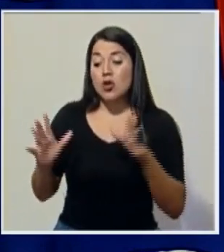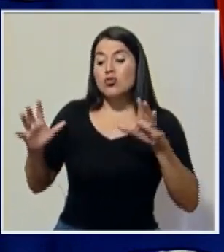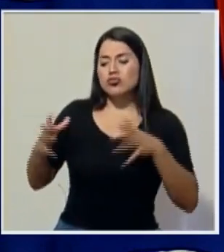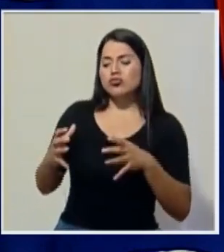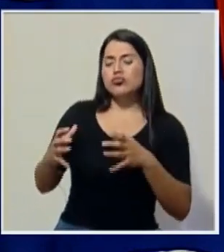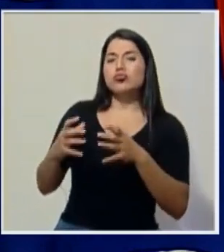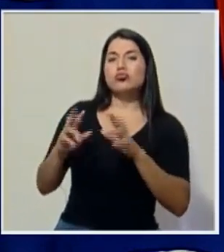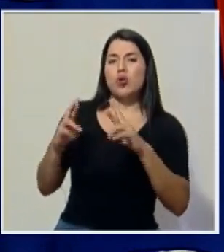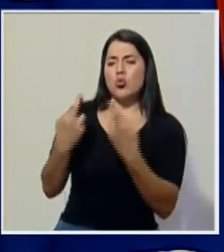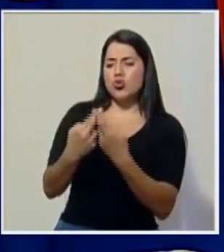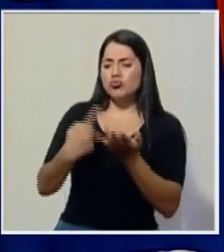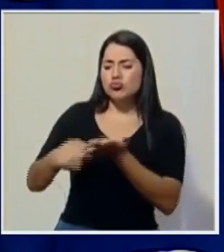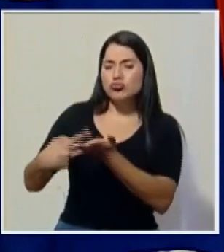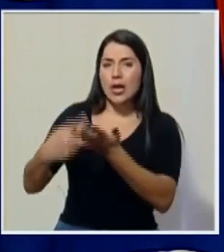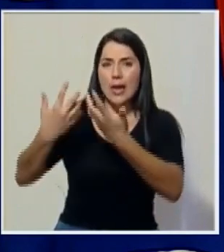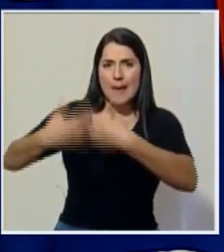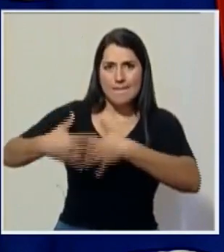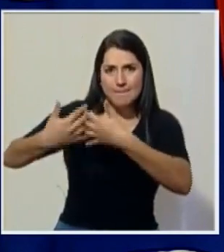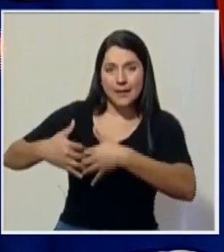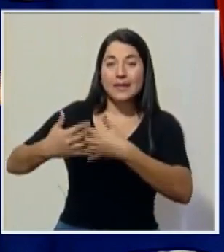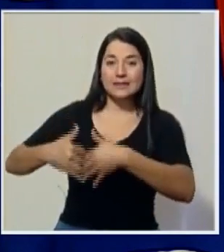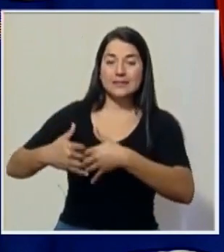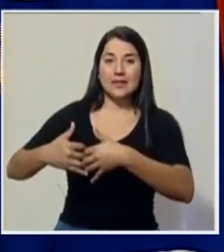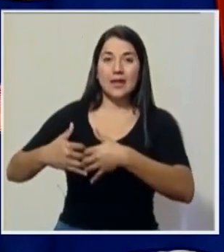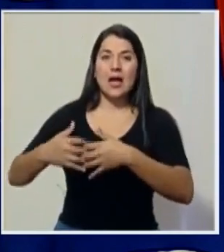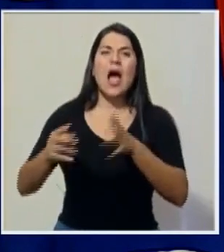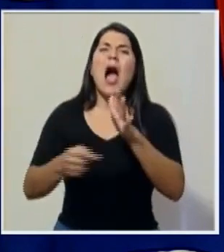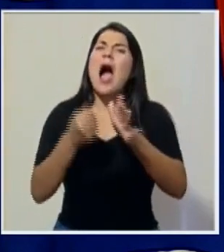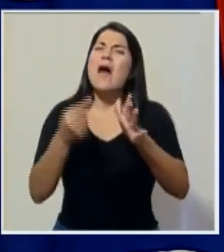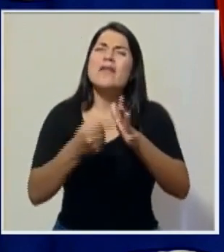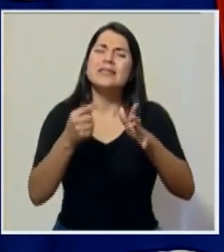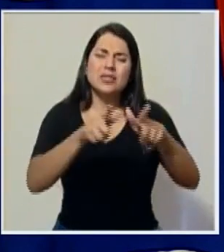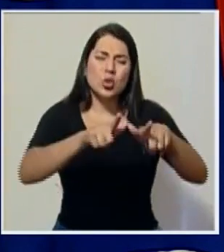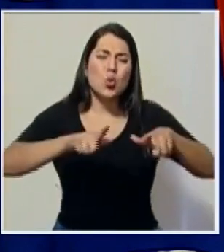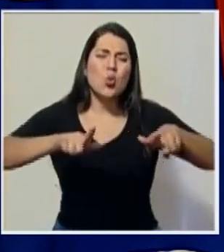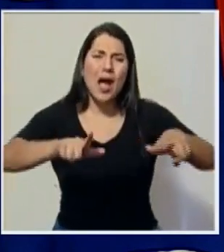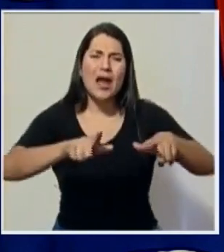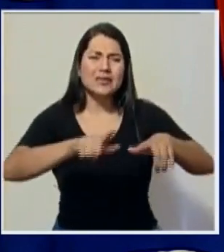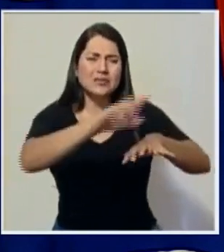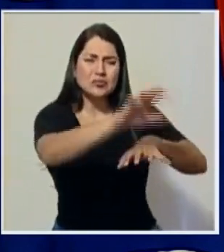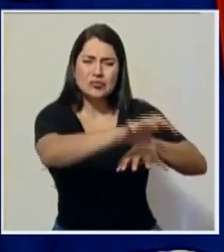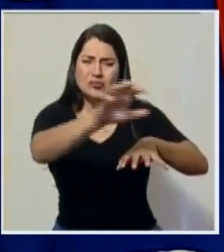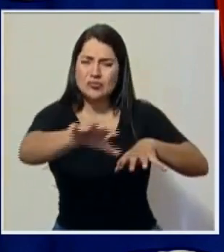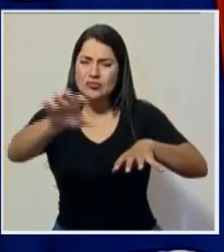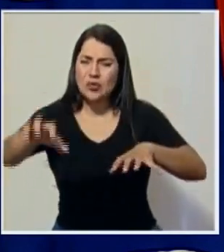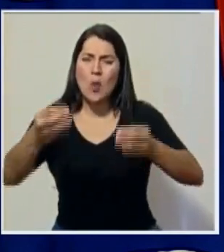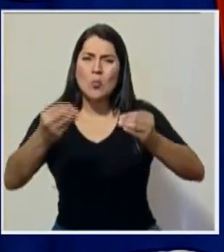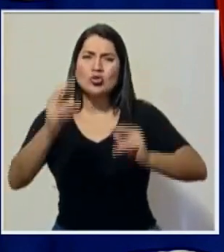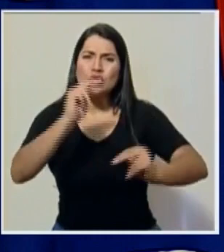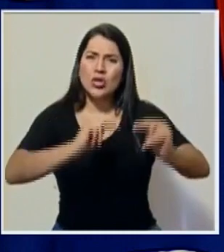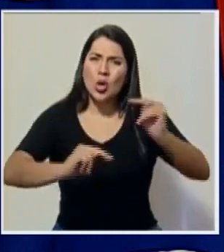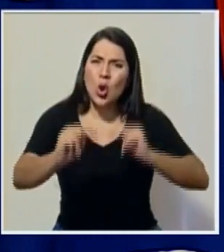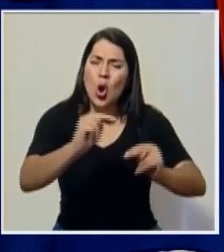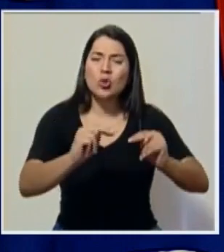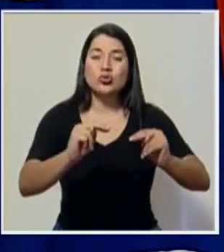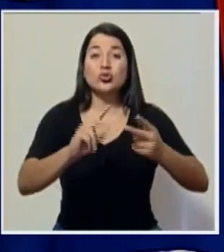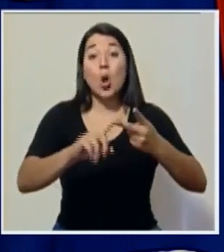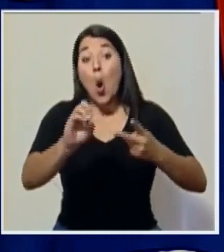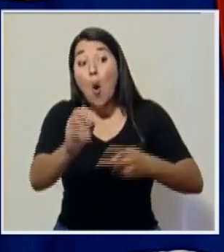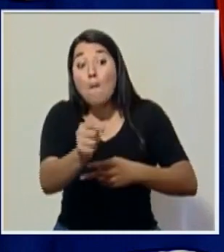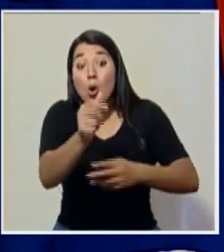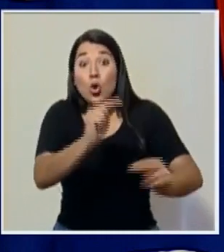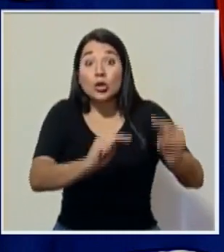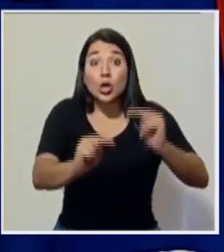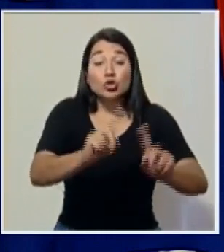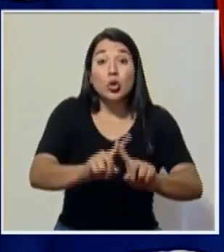donde tenemos sitios donde hay mucha conglomeración o sitios que hay poca pero hay mucho contacto, es donde hemos venido generando